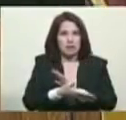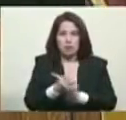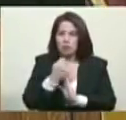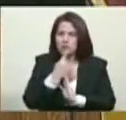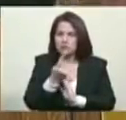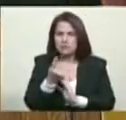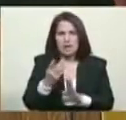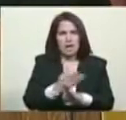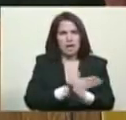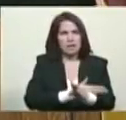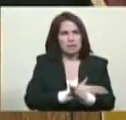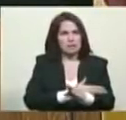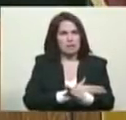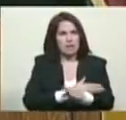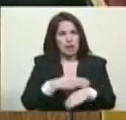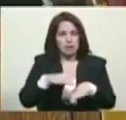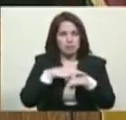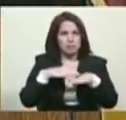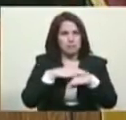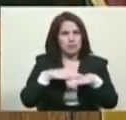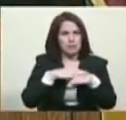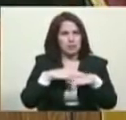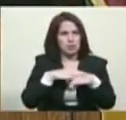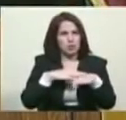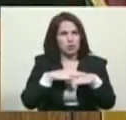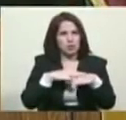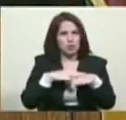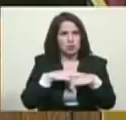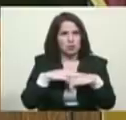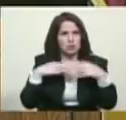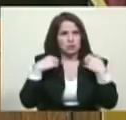hermano ministro de Educación,